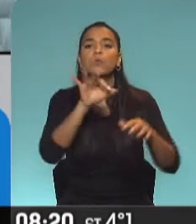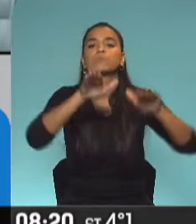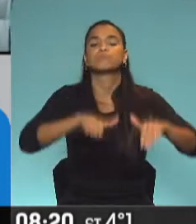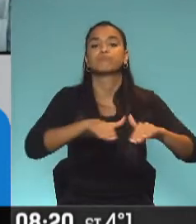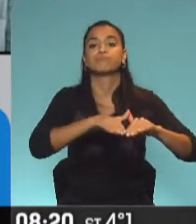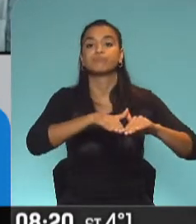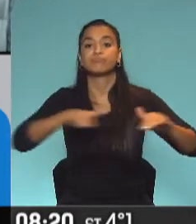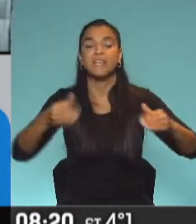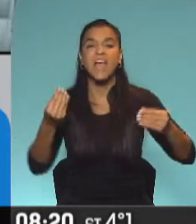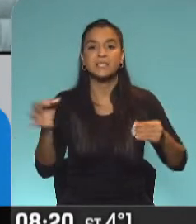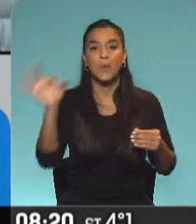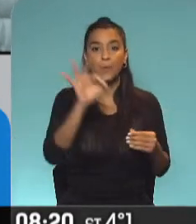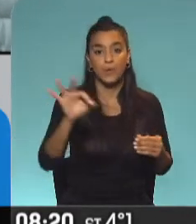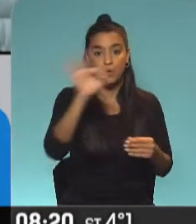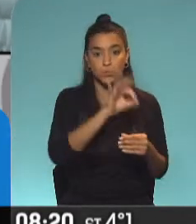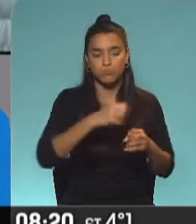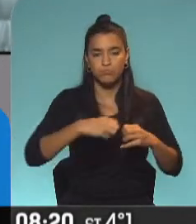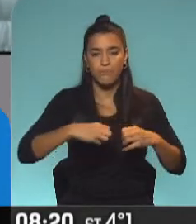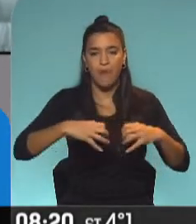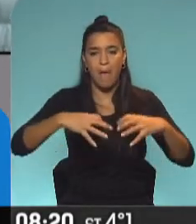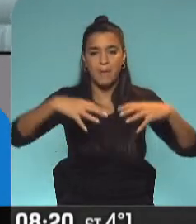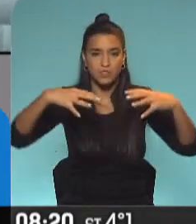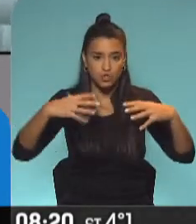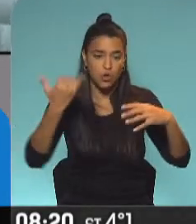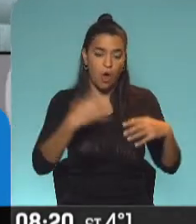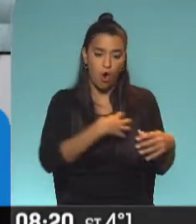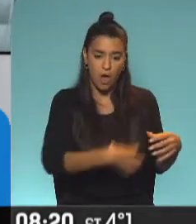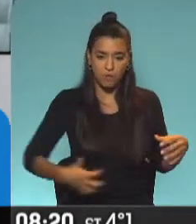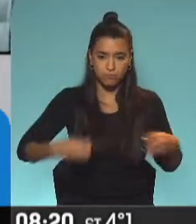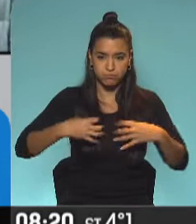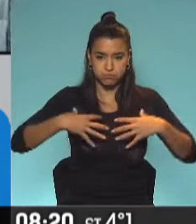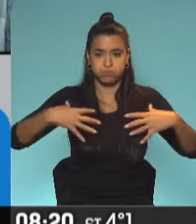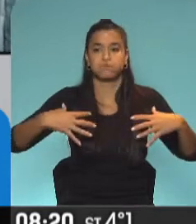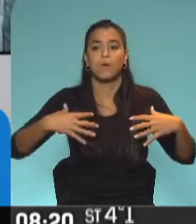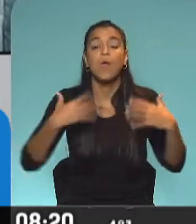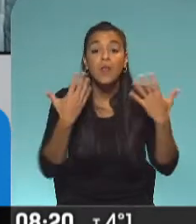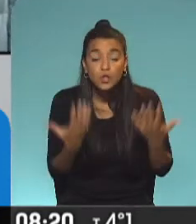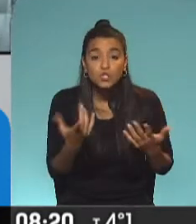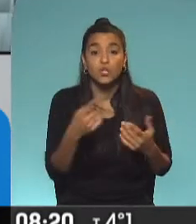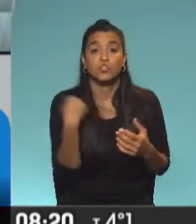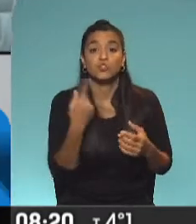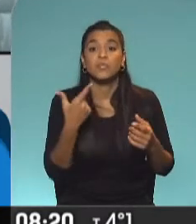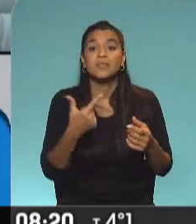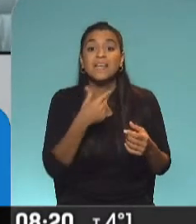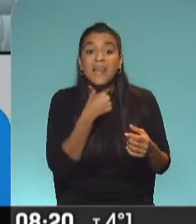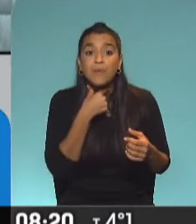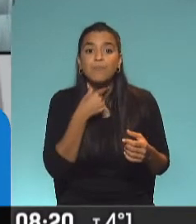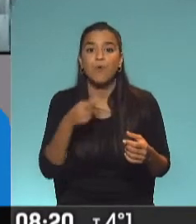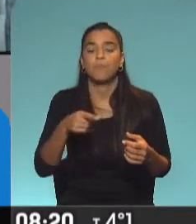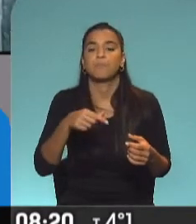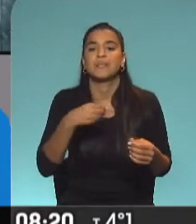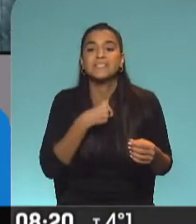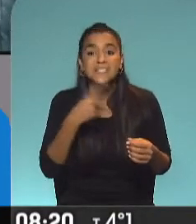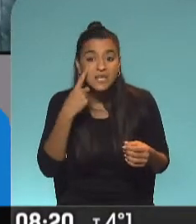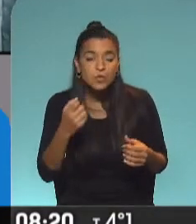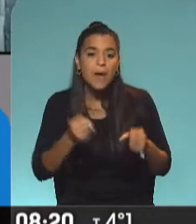¿Qué es lo que hace el virus? Genera inflamación en distintos órganos. Entonces, lo que tratamos de hacer es que apenas empiece a tener